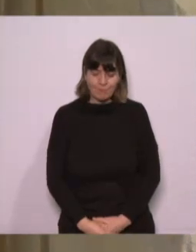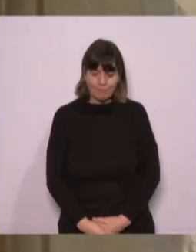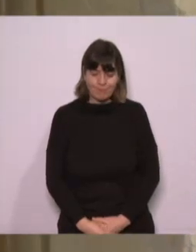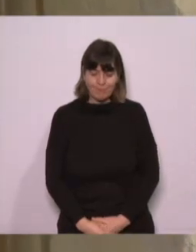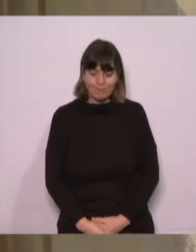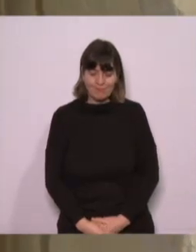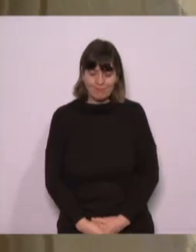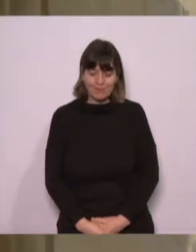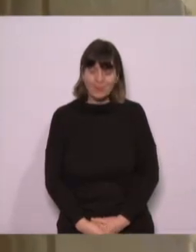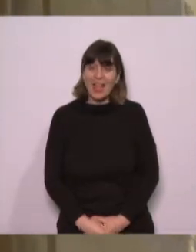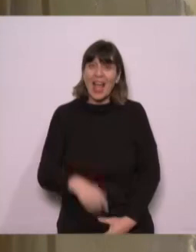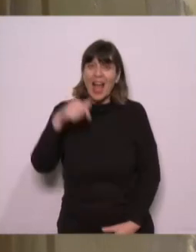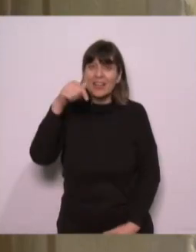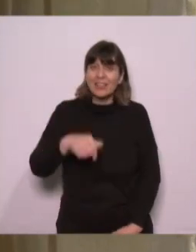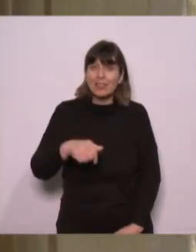conocíamos,